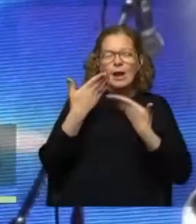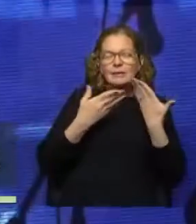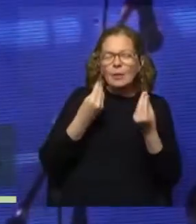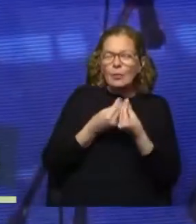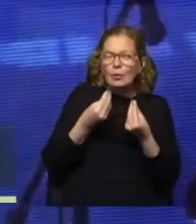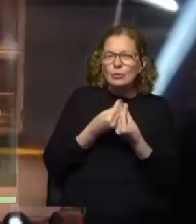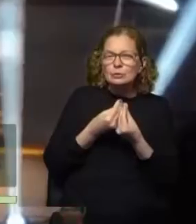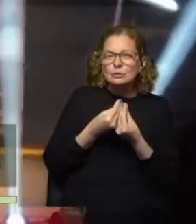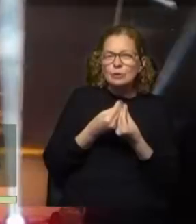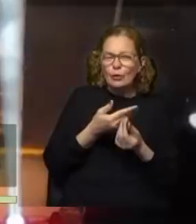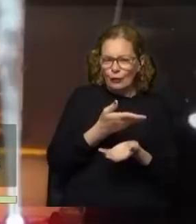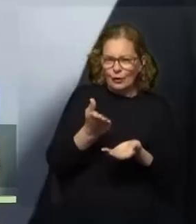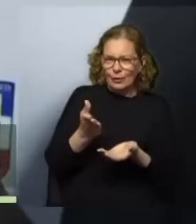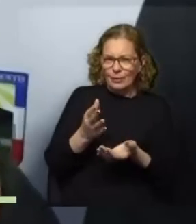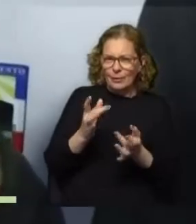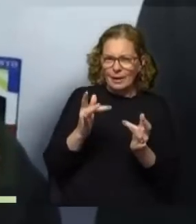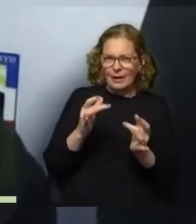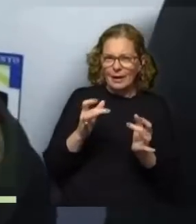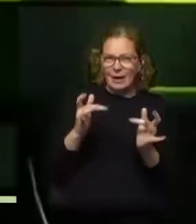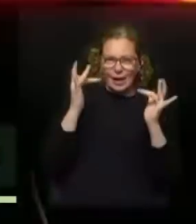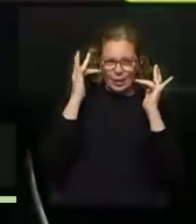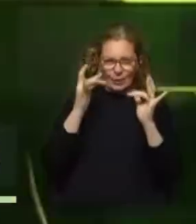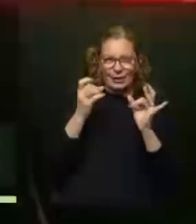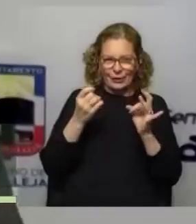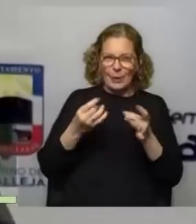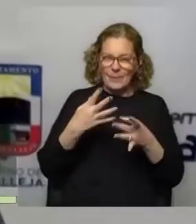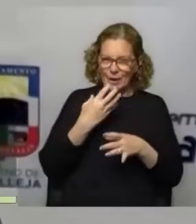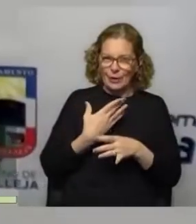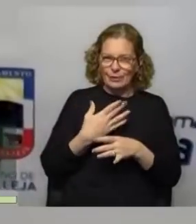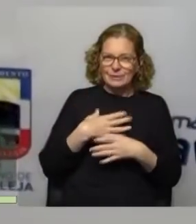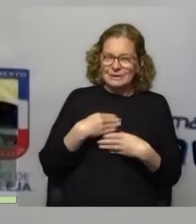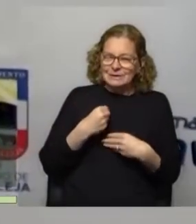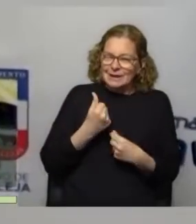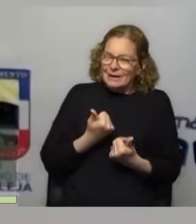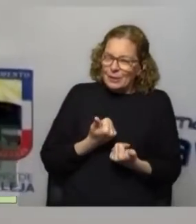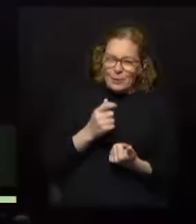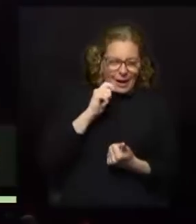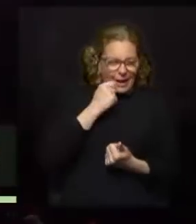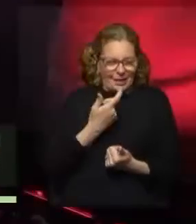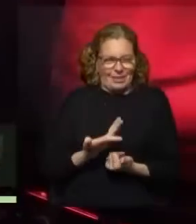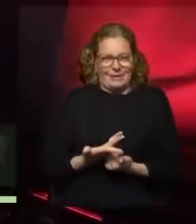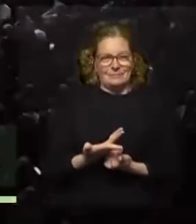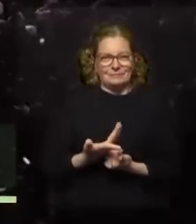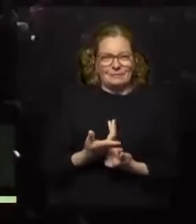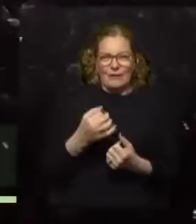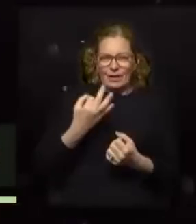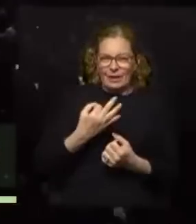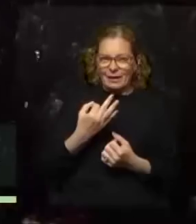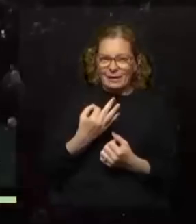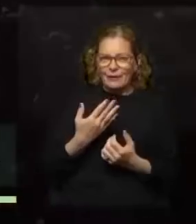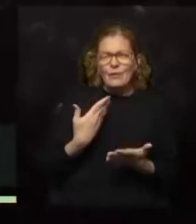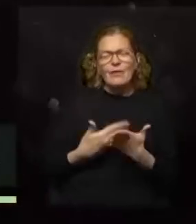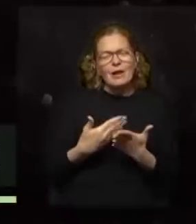no que es un público bastante más educado en la Argentina digo Bueno un sabor muy linda Porque la verdad que lo eché de menos